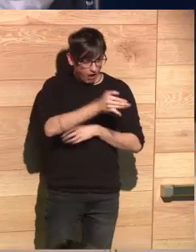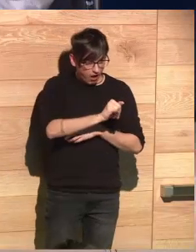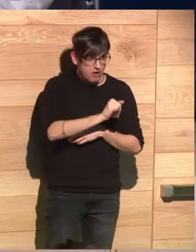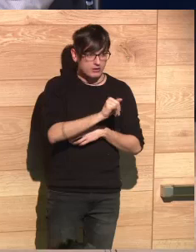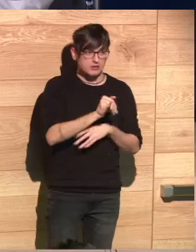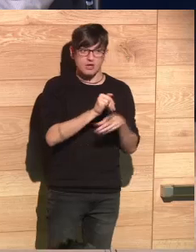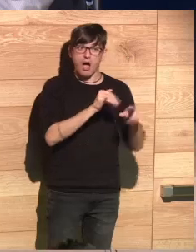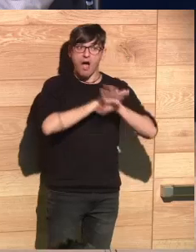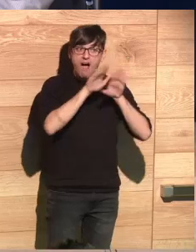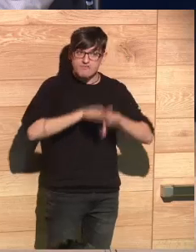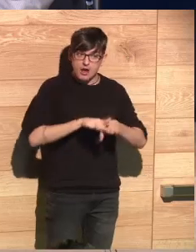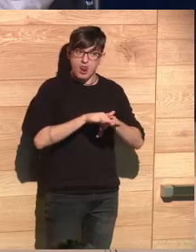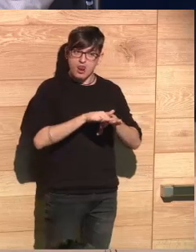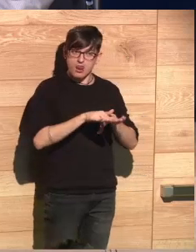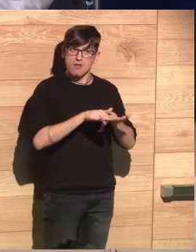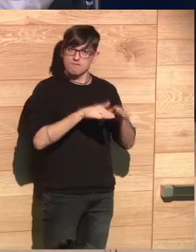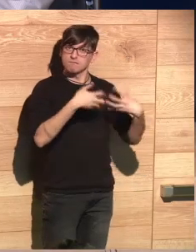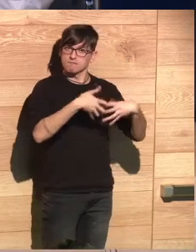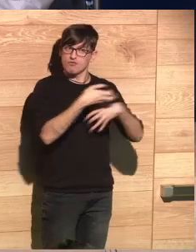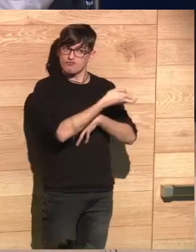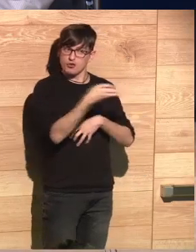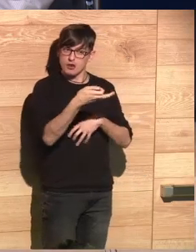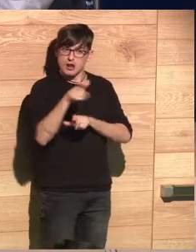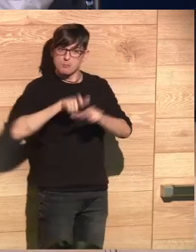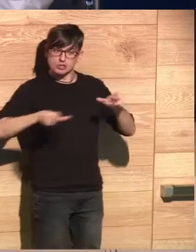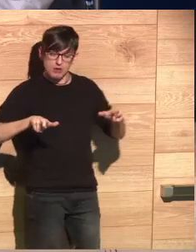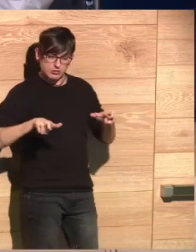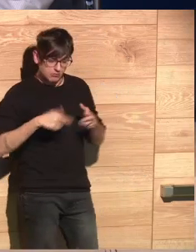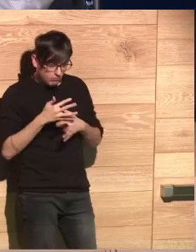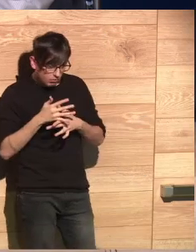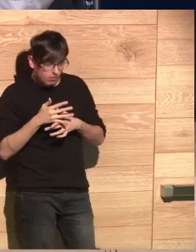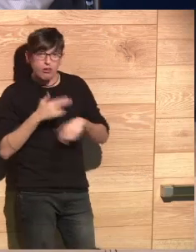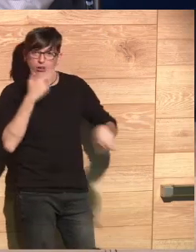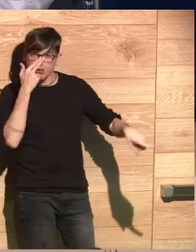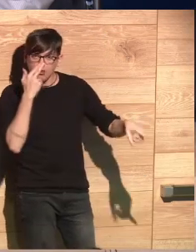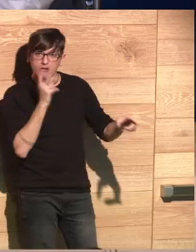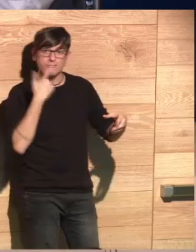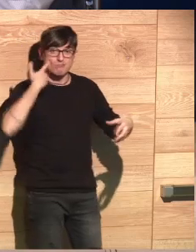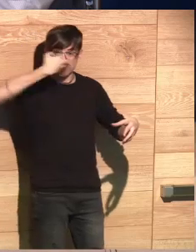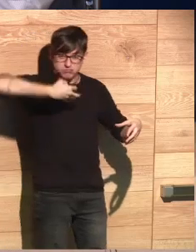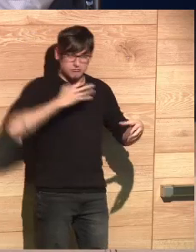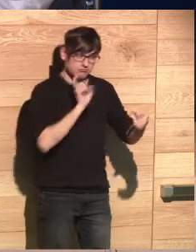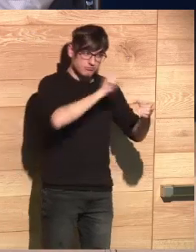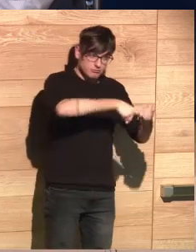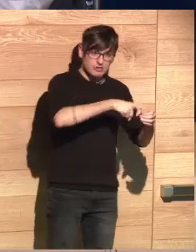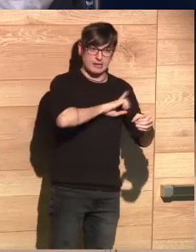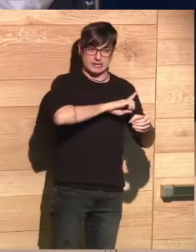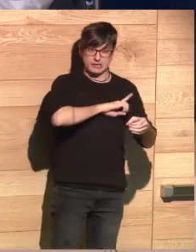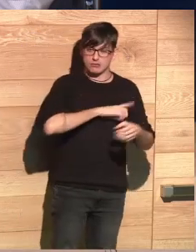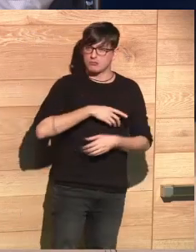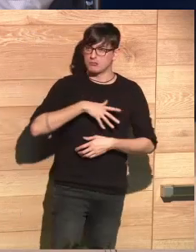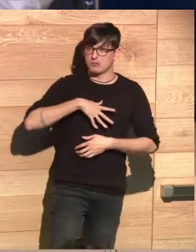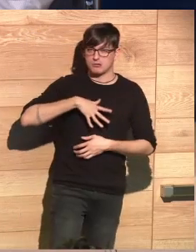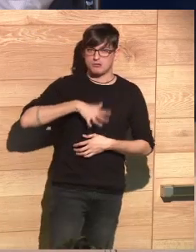dirección de que funcionó, de que la gente se alistaba por haber jugado a ese videojuego, lo cual es increíble. Y